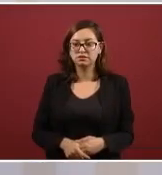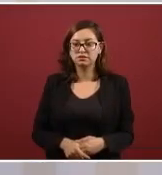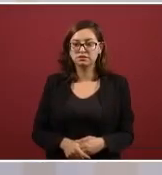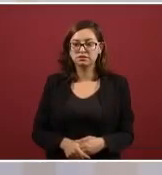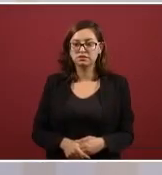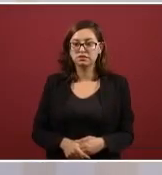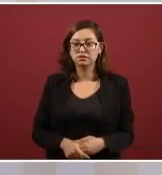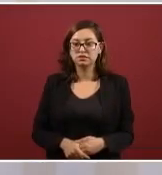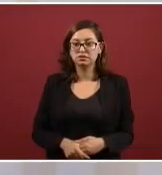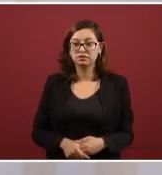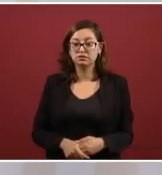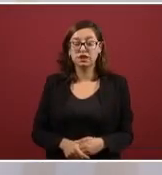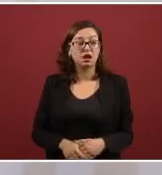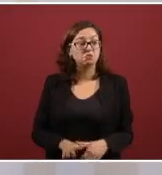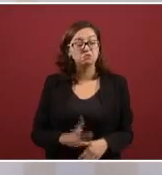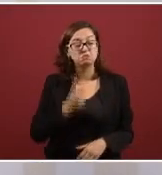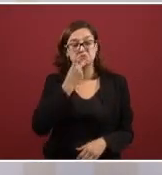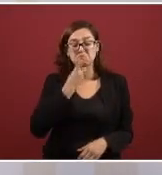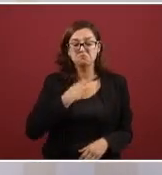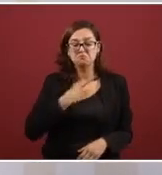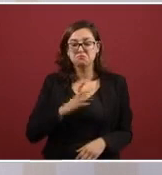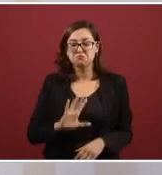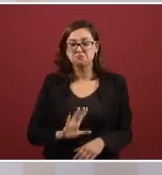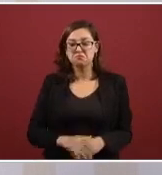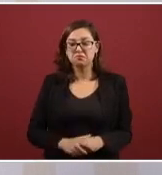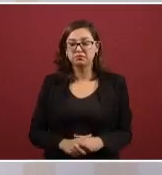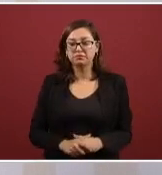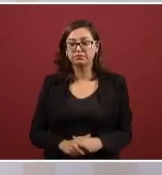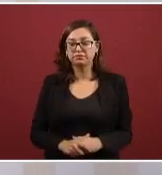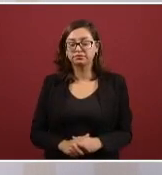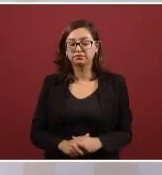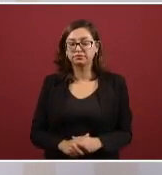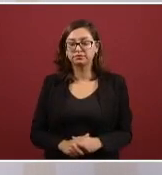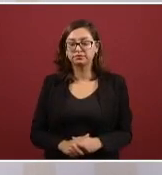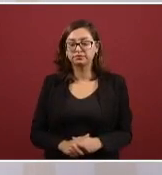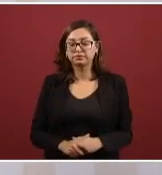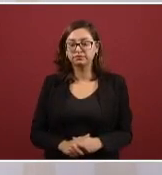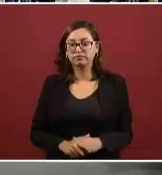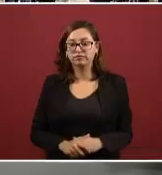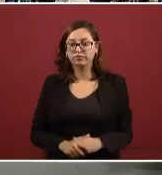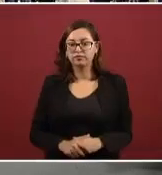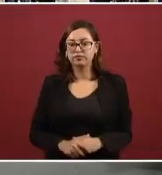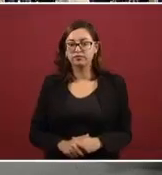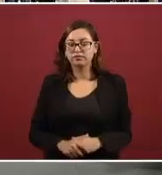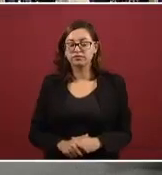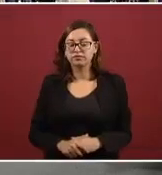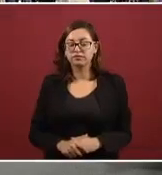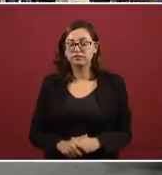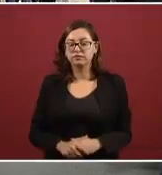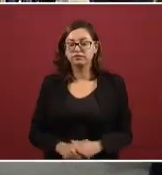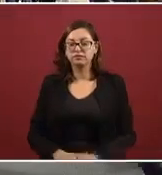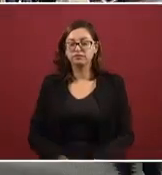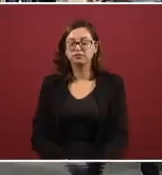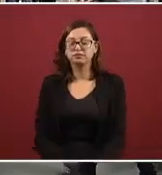No, no me comentaron. ¿Se hizo alguna revisión a todo Palacio Nacional a partir de encontrar esta cámara?